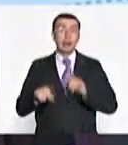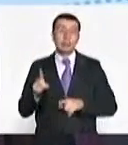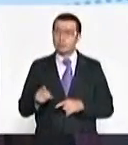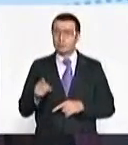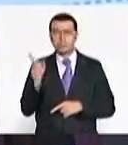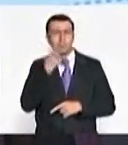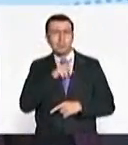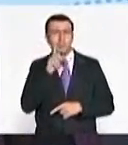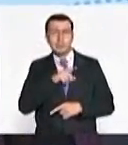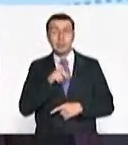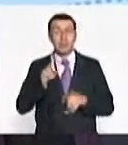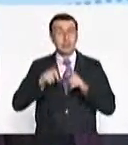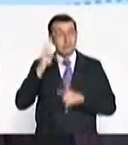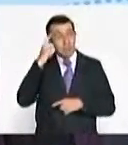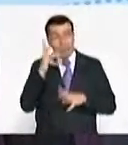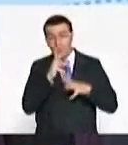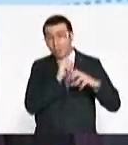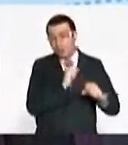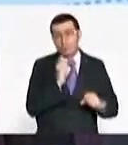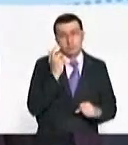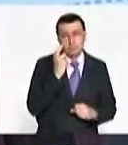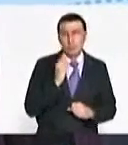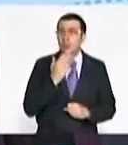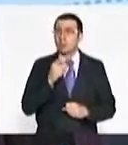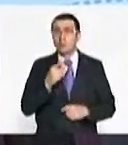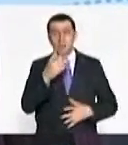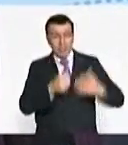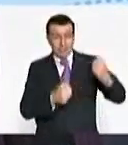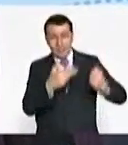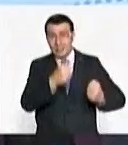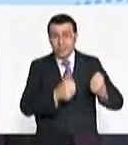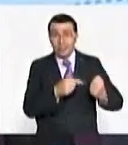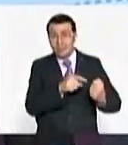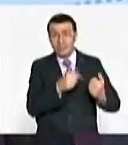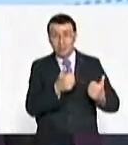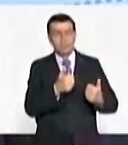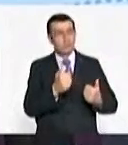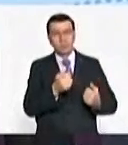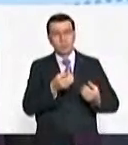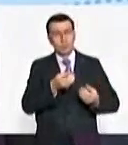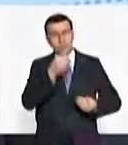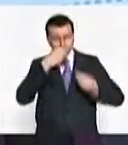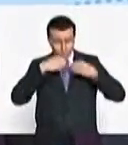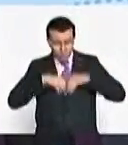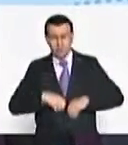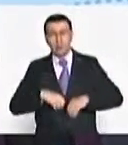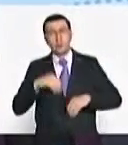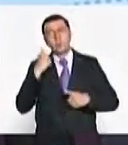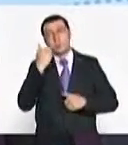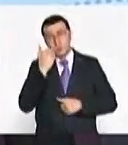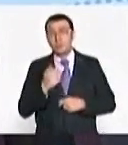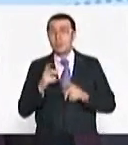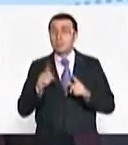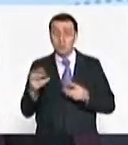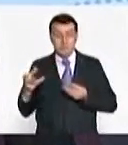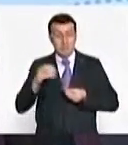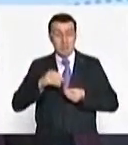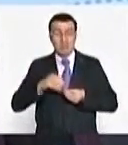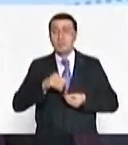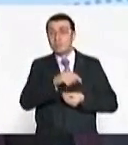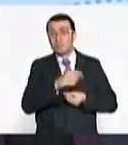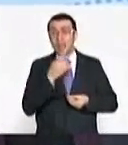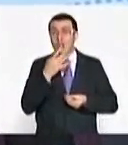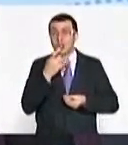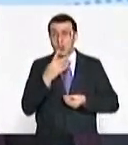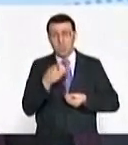nutricionales. Los lácteos, ya no hay la menor duda de los efectos negativos que tienen la salud, más la gran combinación de azúcar con la que vienen